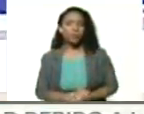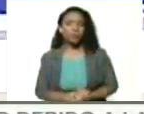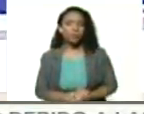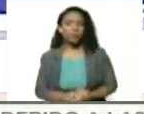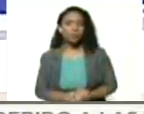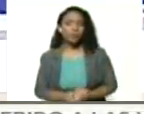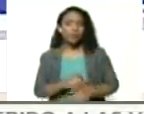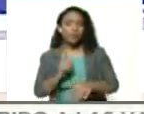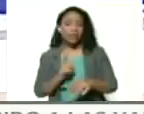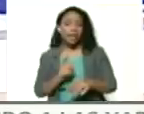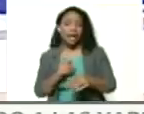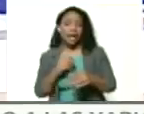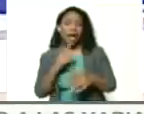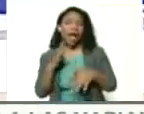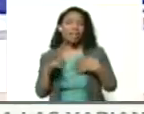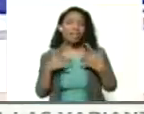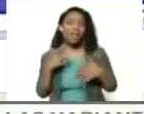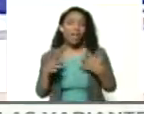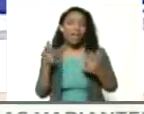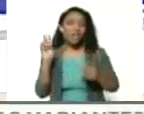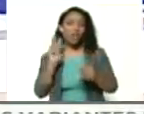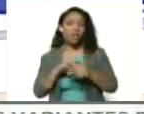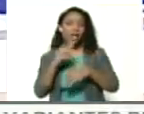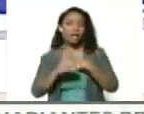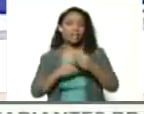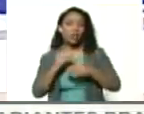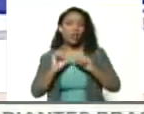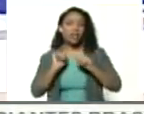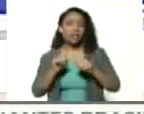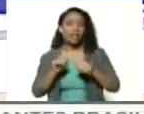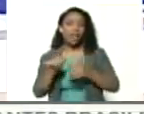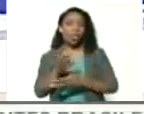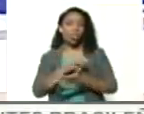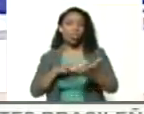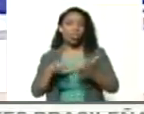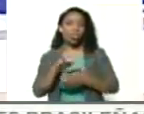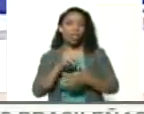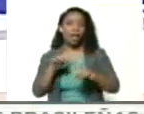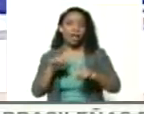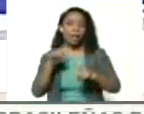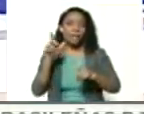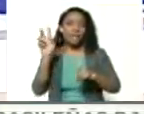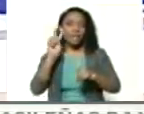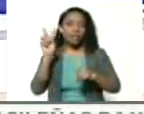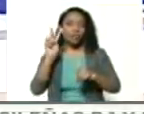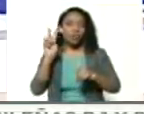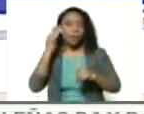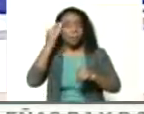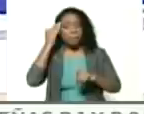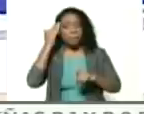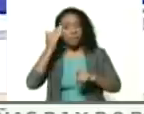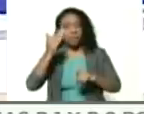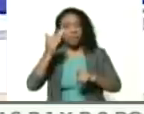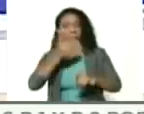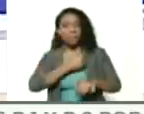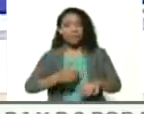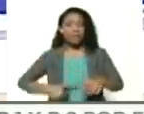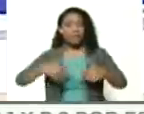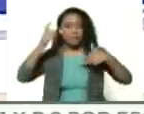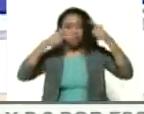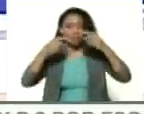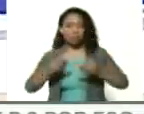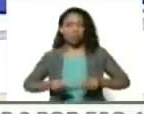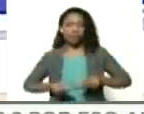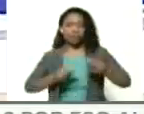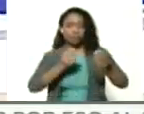hechos de violencia, que se iniciara una guerra civil en Venezuela, comandante Chávez, bueno, se entrega a